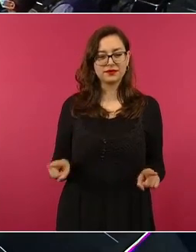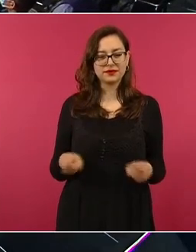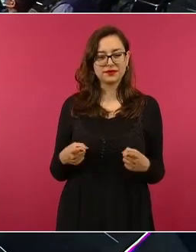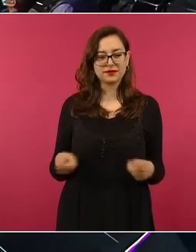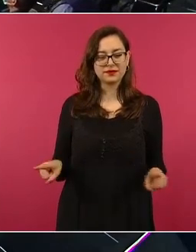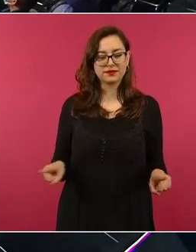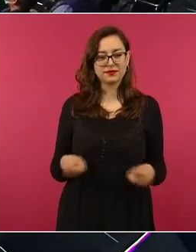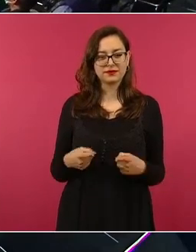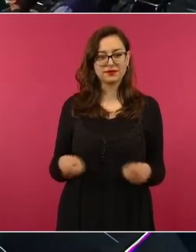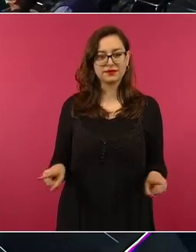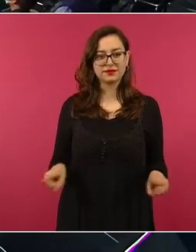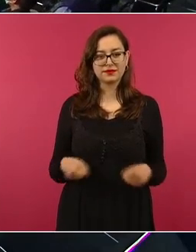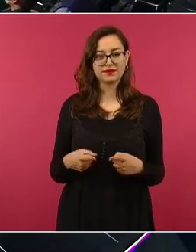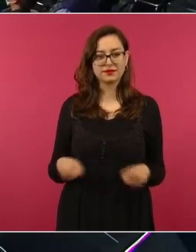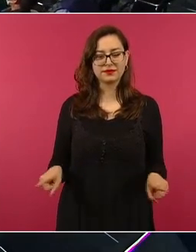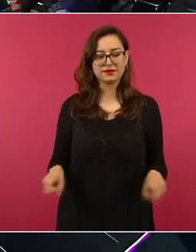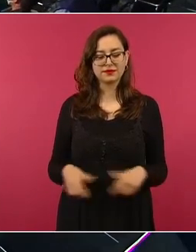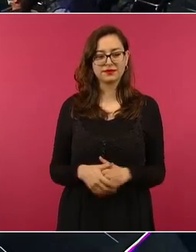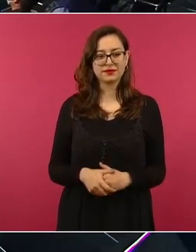pies